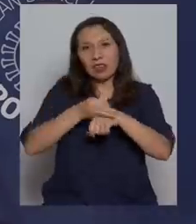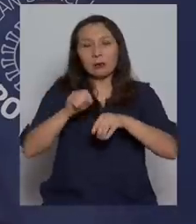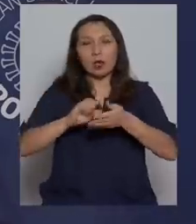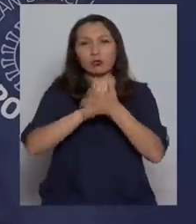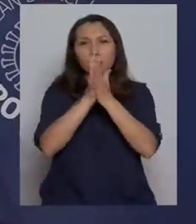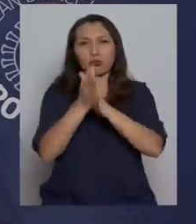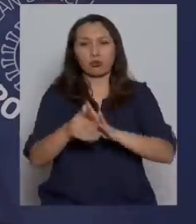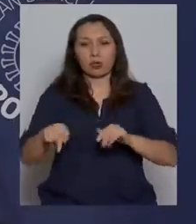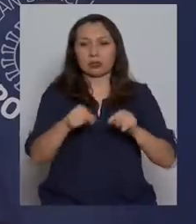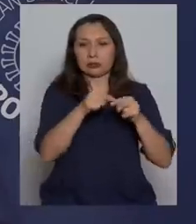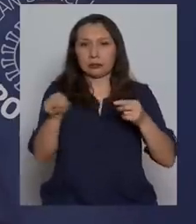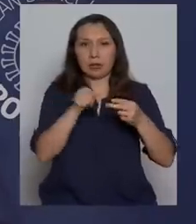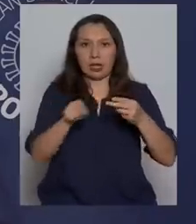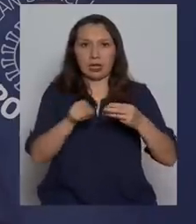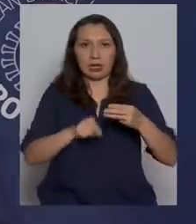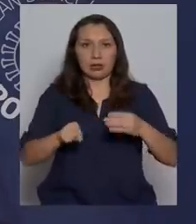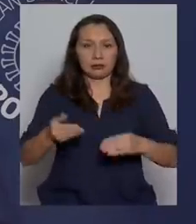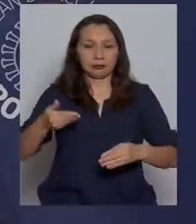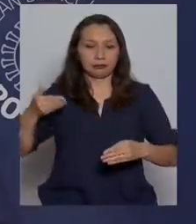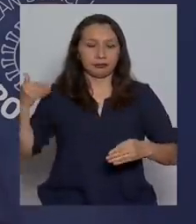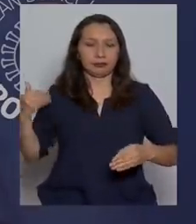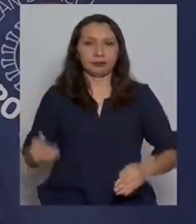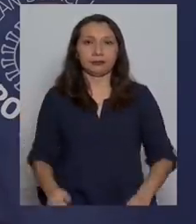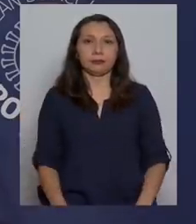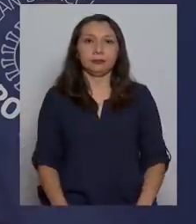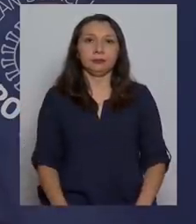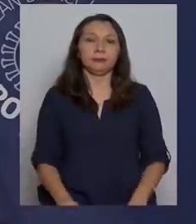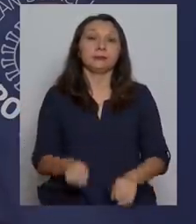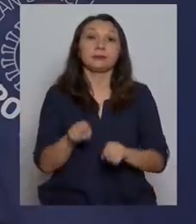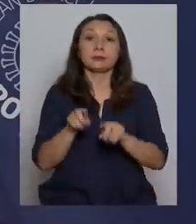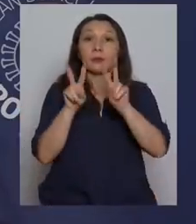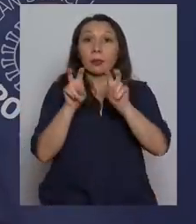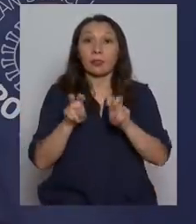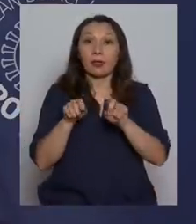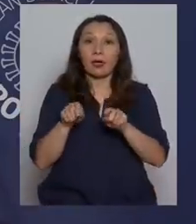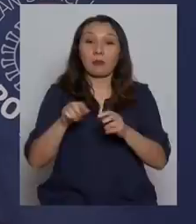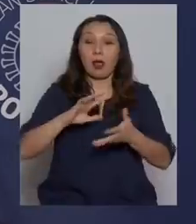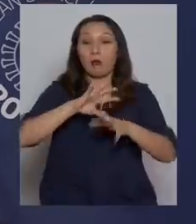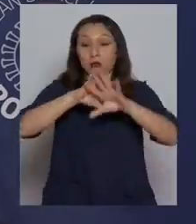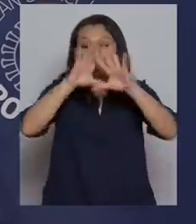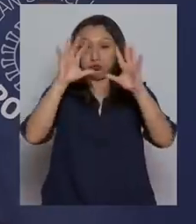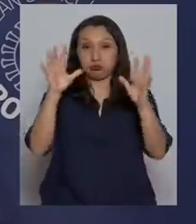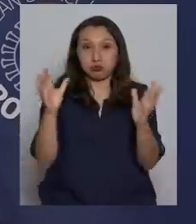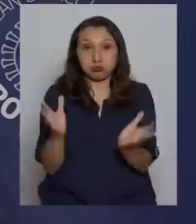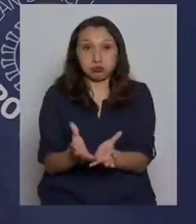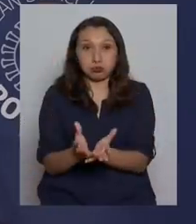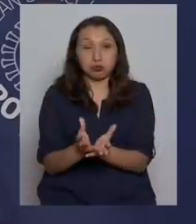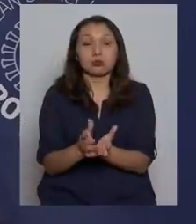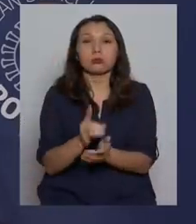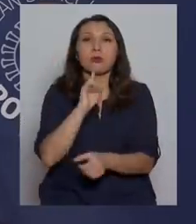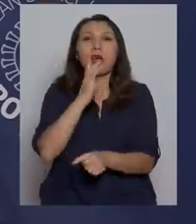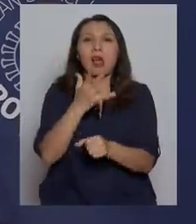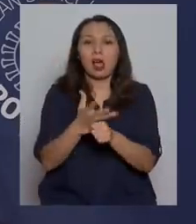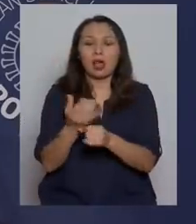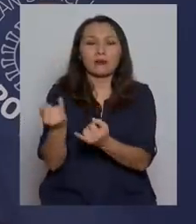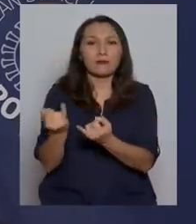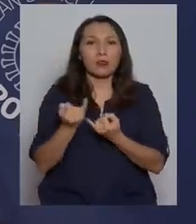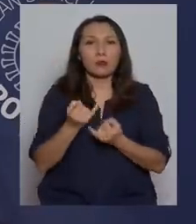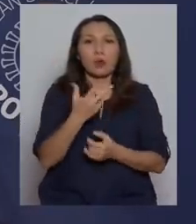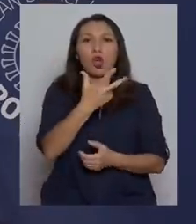estas semanas. En el caso de el mundo total, se